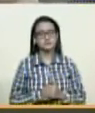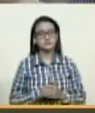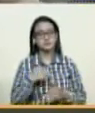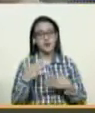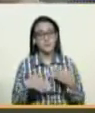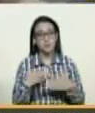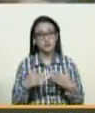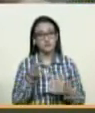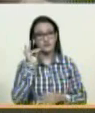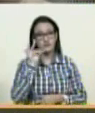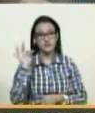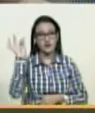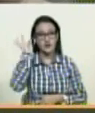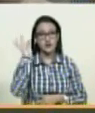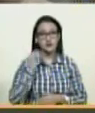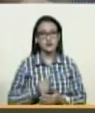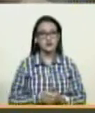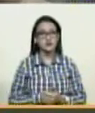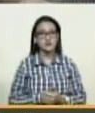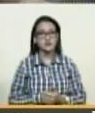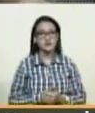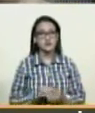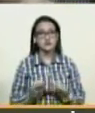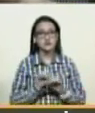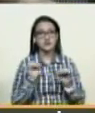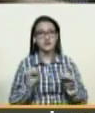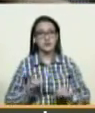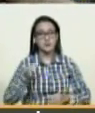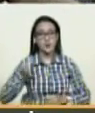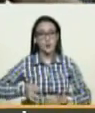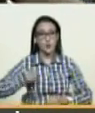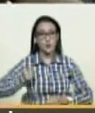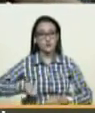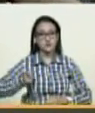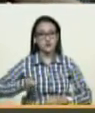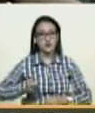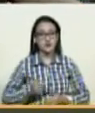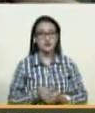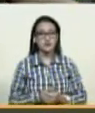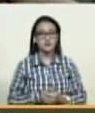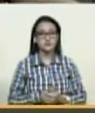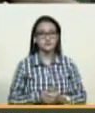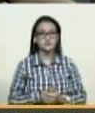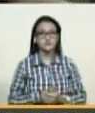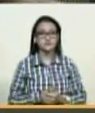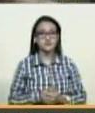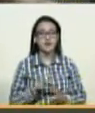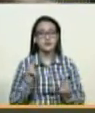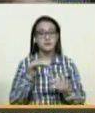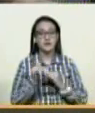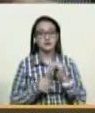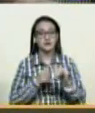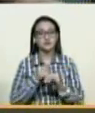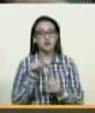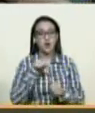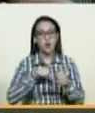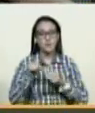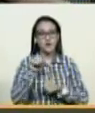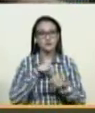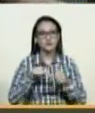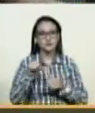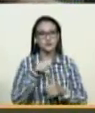la fiscalía que está allí el sistema judicial y por supuesto en lo internacional también la cooperación necesaria